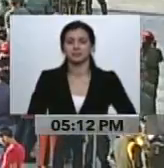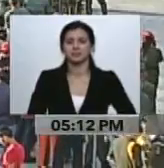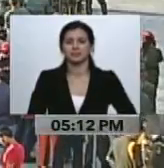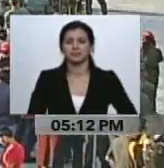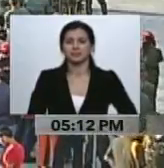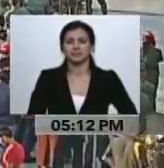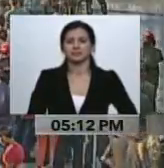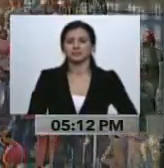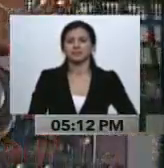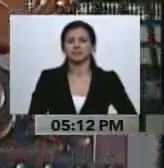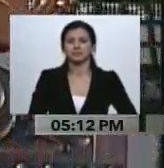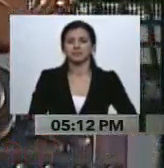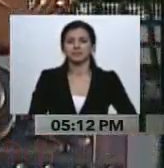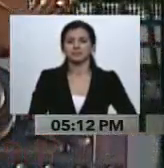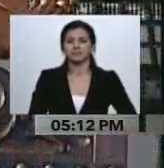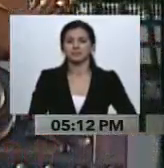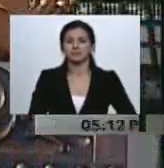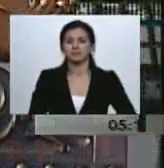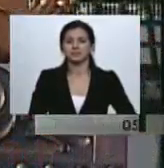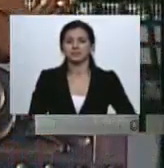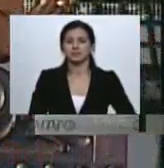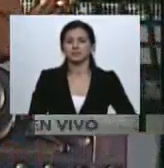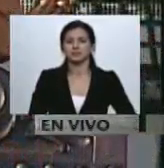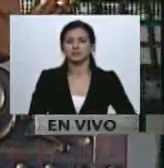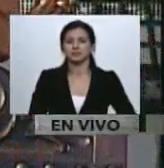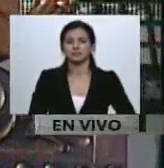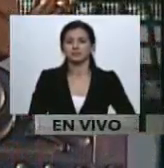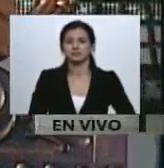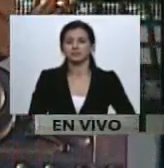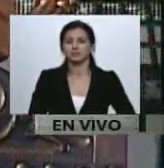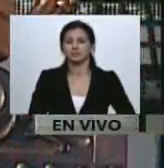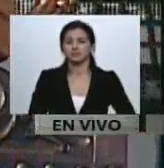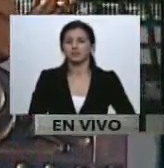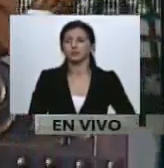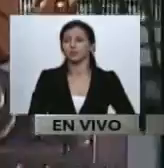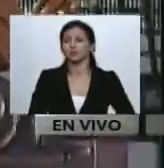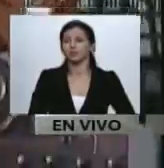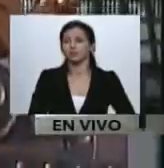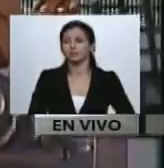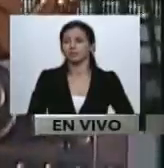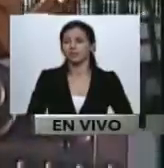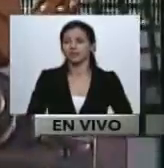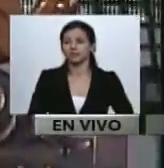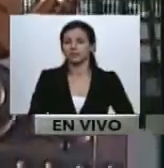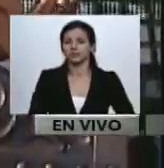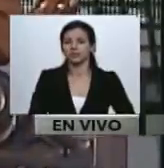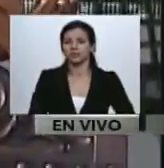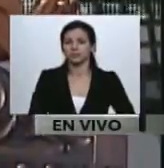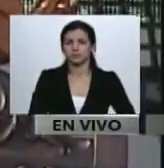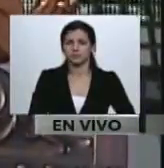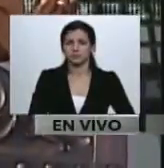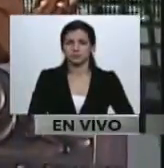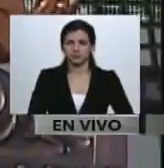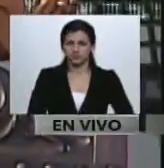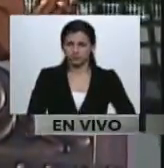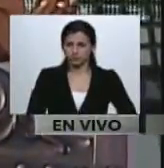popopía! ¡Ulujiaca! ¡Ucujiala! ¡Ulujiaca, mamaya!